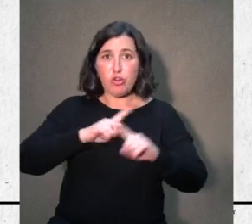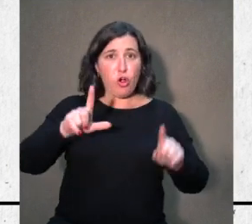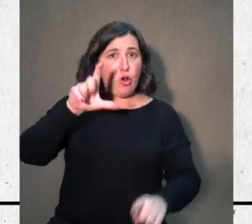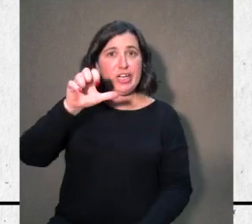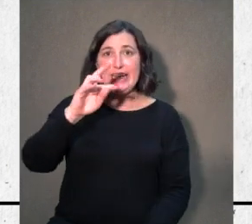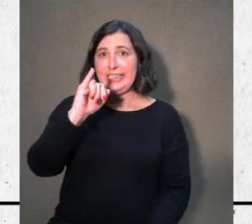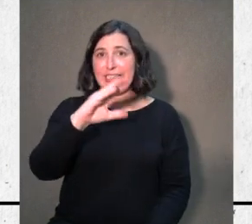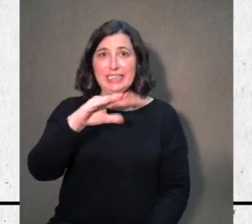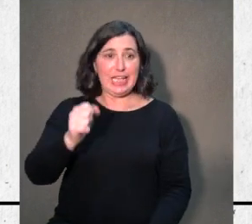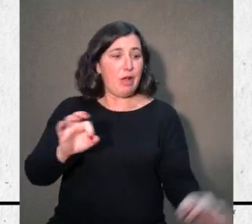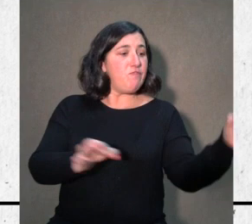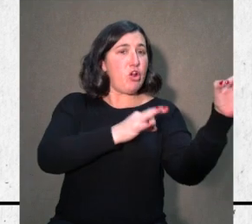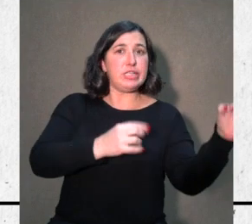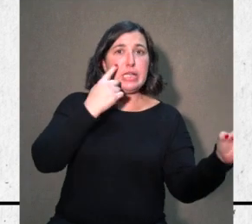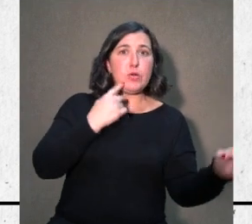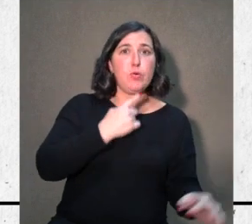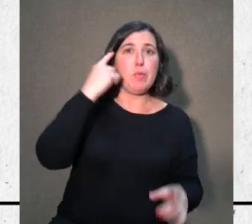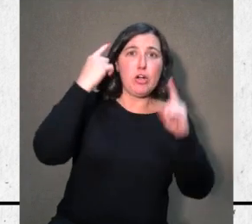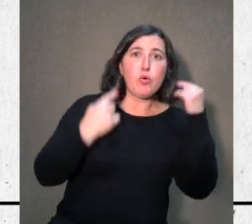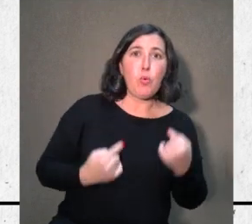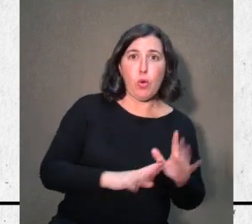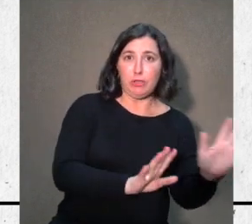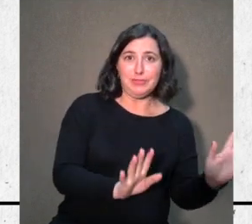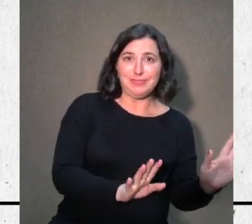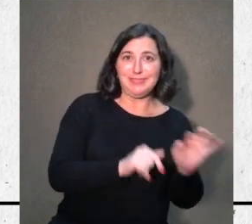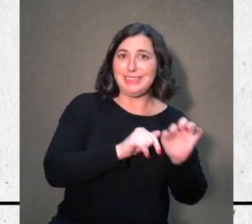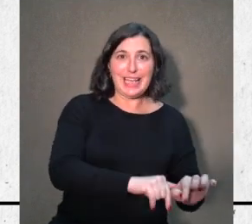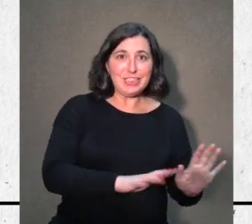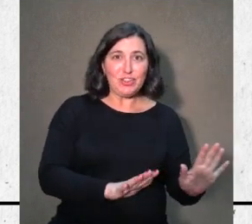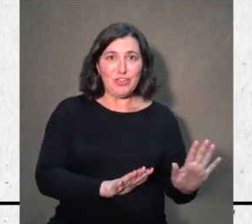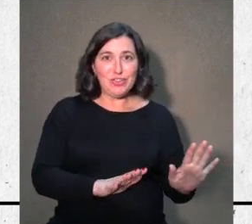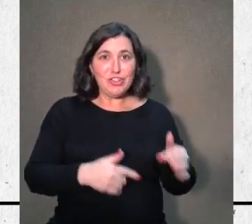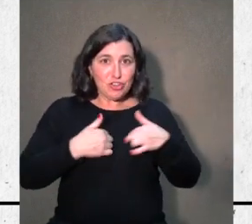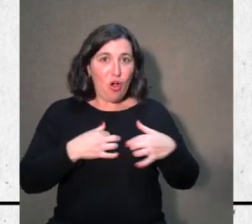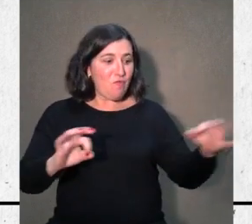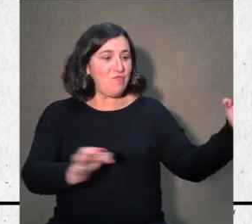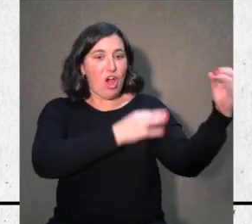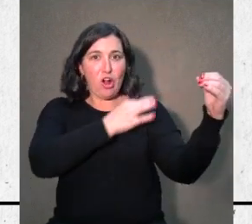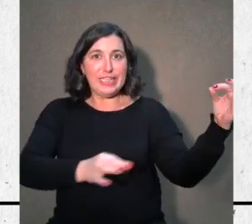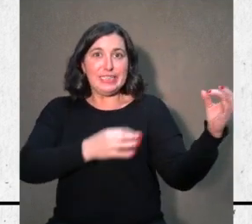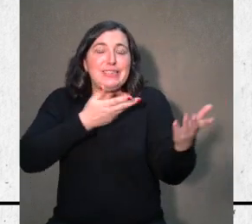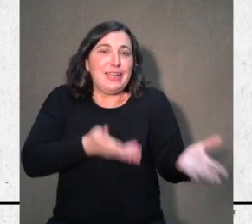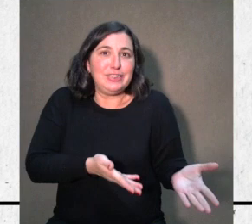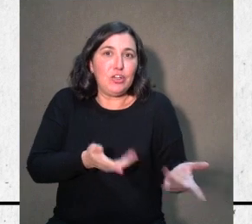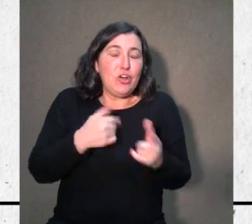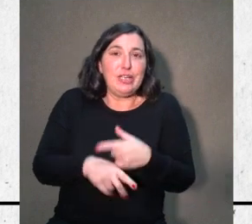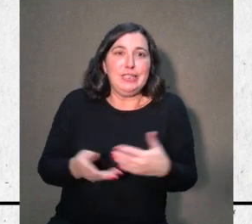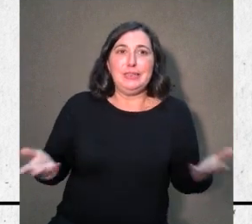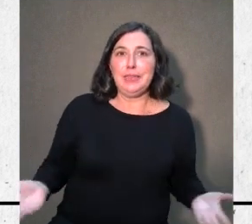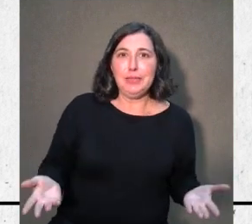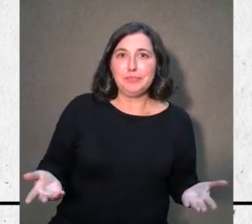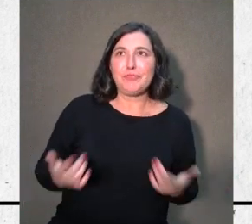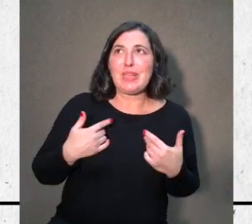Leticia, yo soy la violista de Rulo que está ahí, ¿entendés? Entonces, claro, la violista de Rulo, pero soy la violista, o sea, realmente, como... Y a veces,